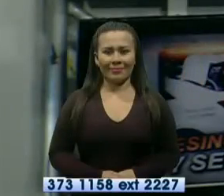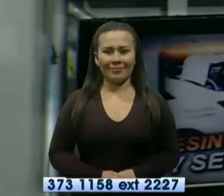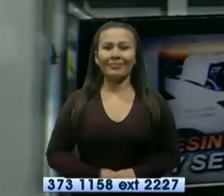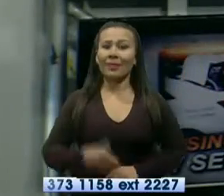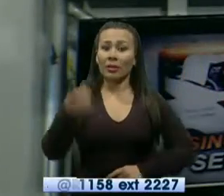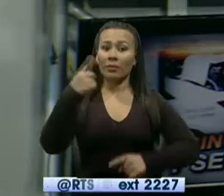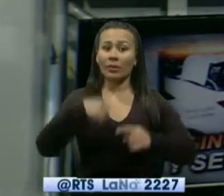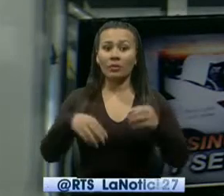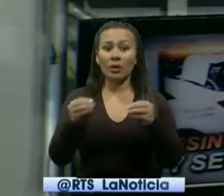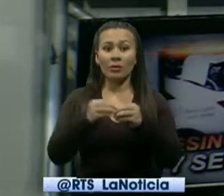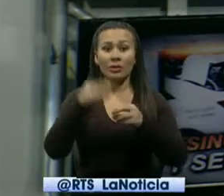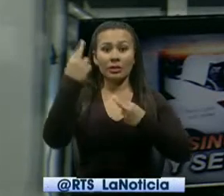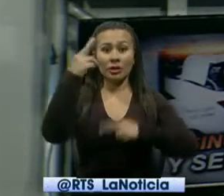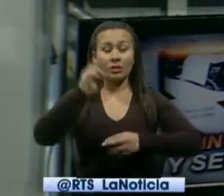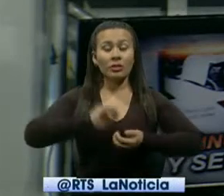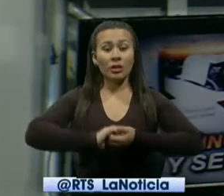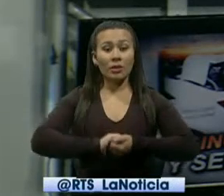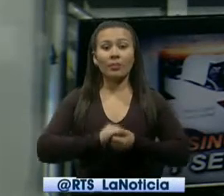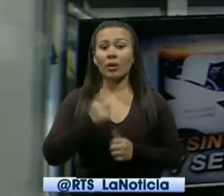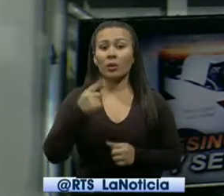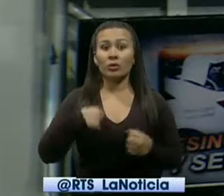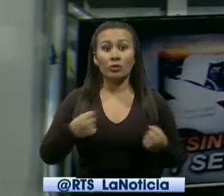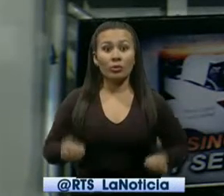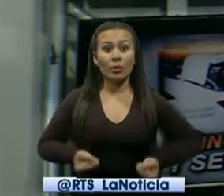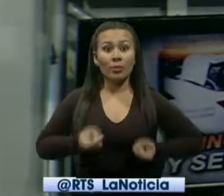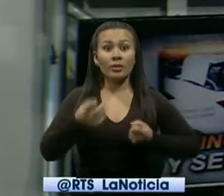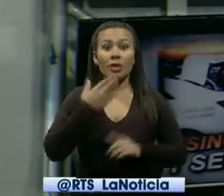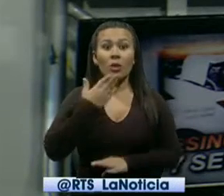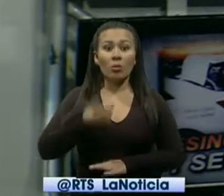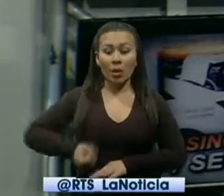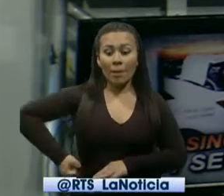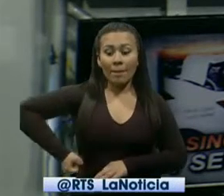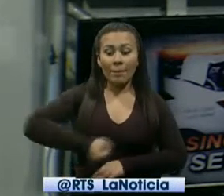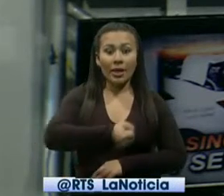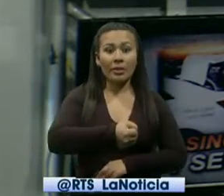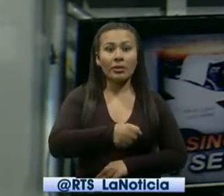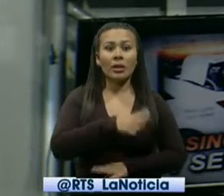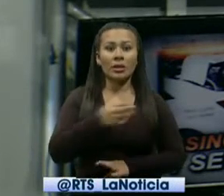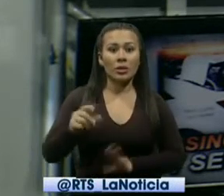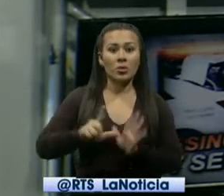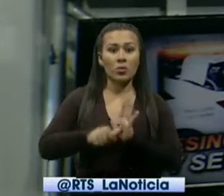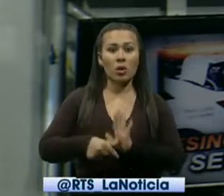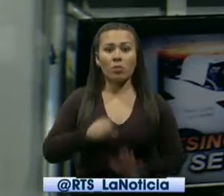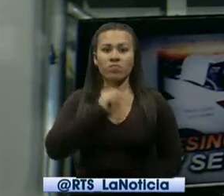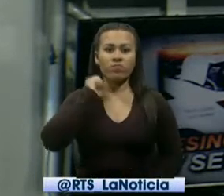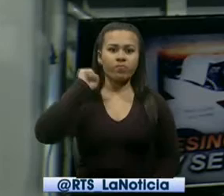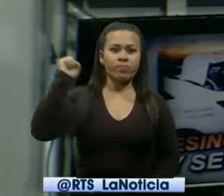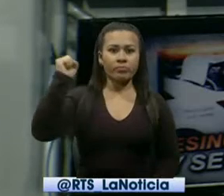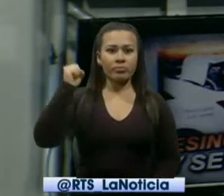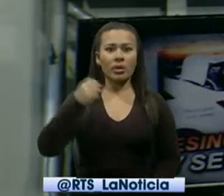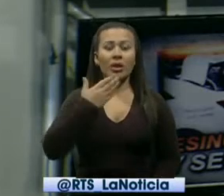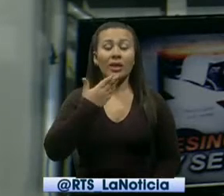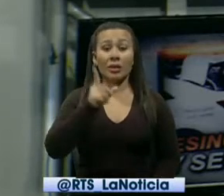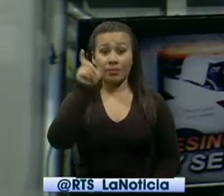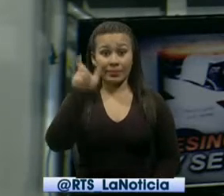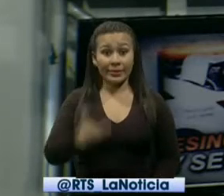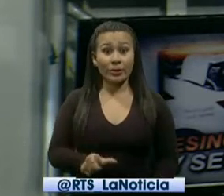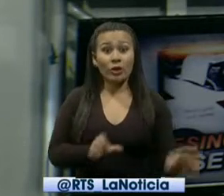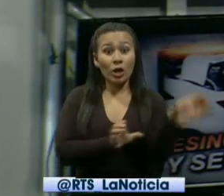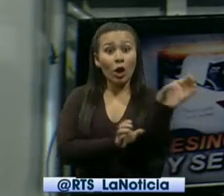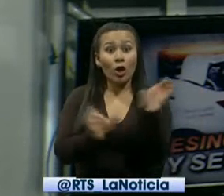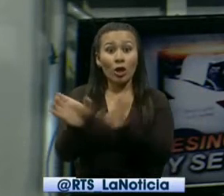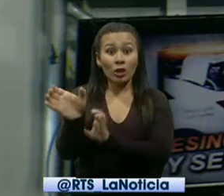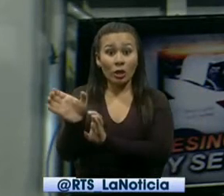De regreso con más información, amigos. Un caso de asesinato y suicidio ocurrió en Quito. Una mujer que ejercía la profesión